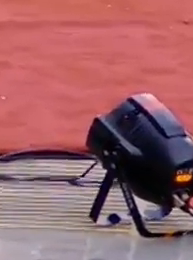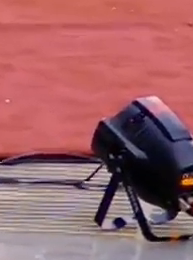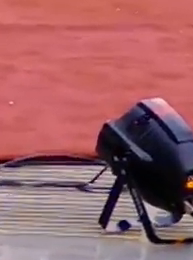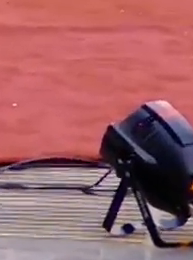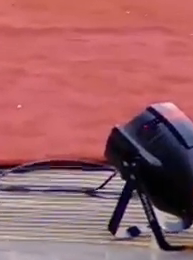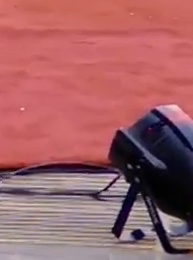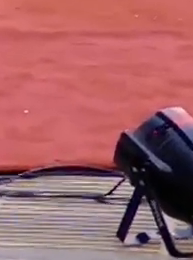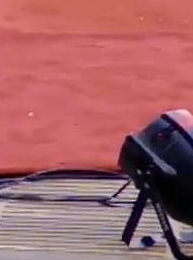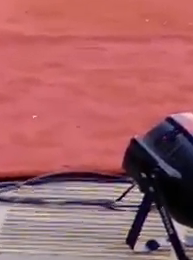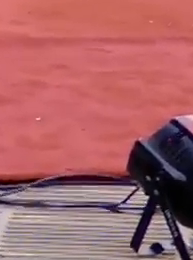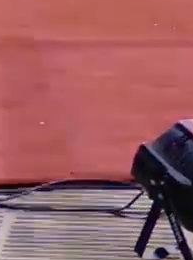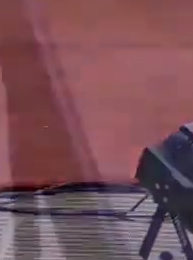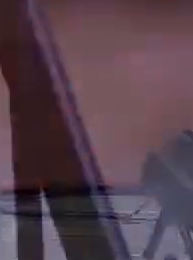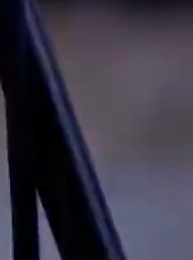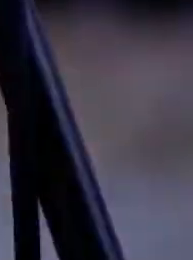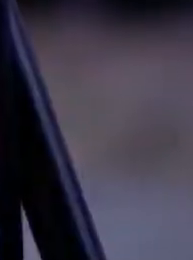hielo en la